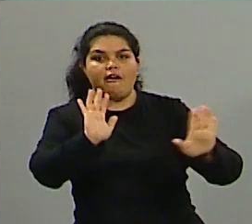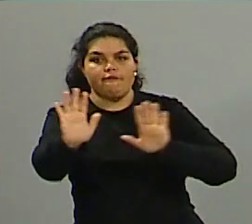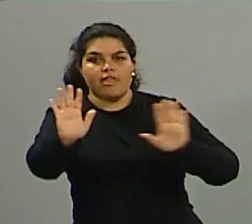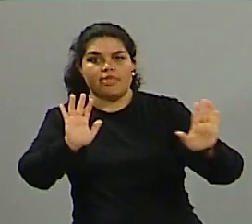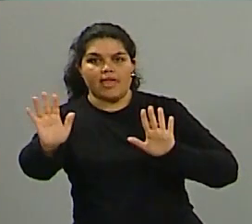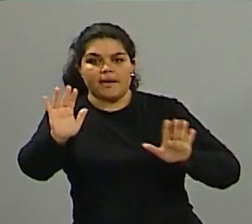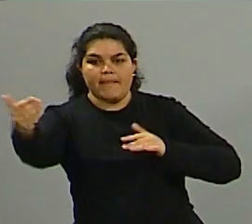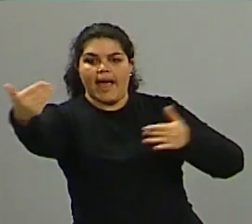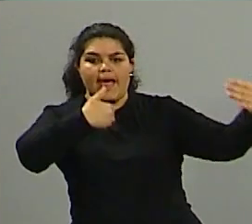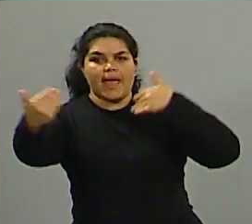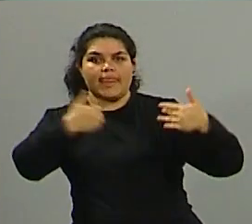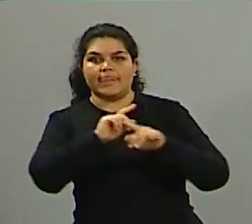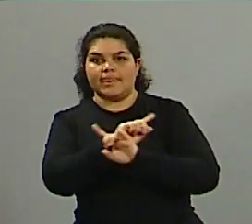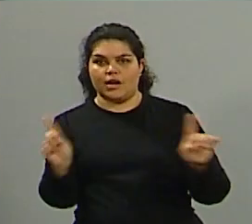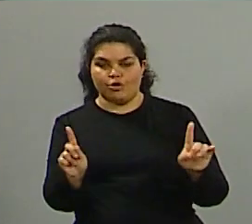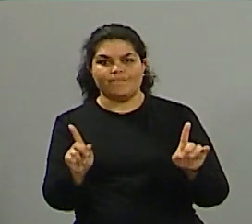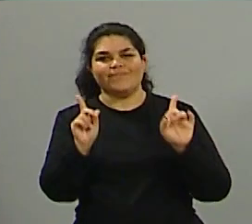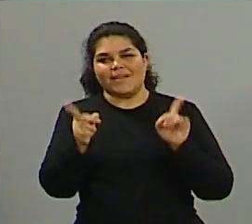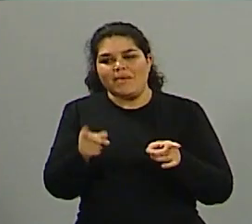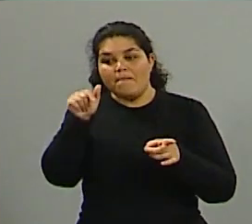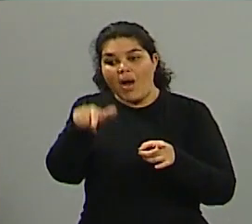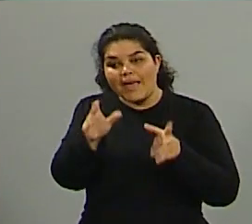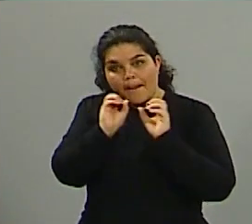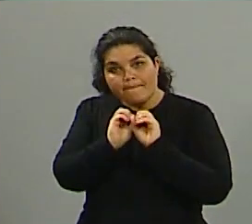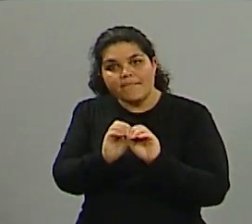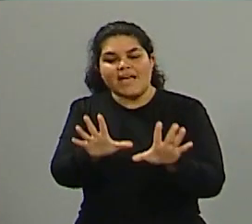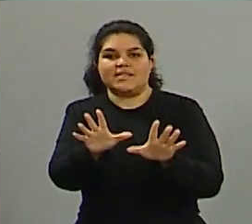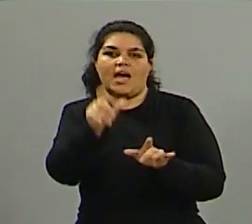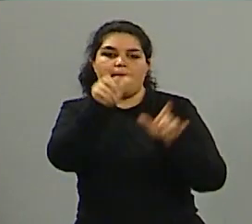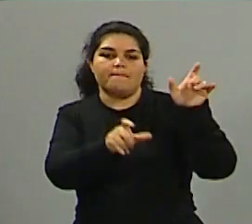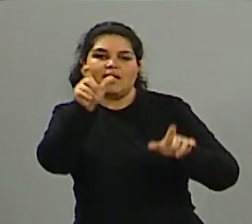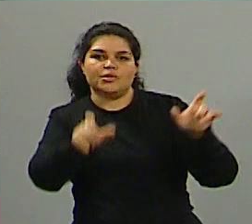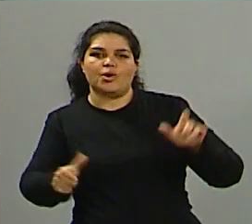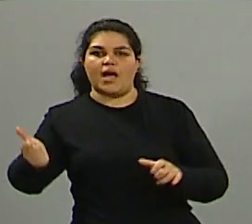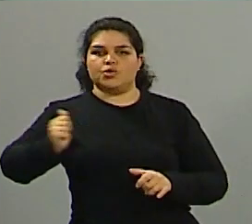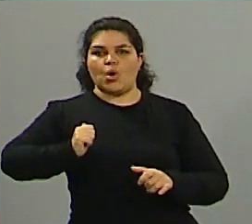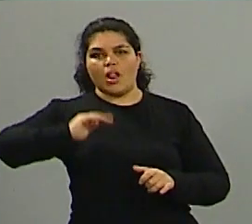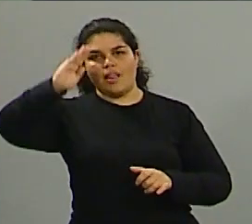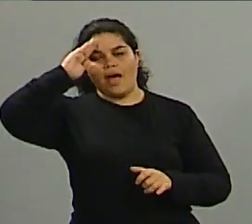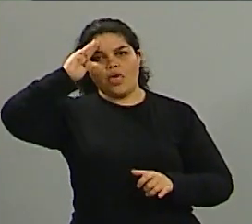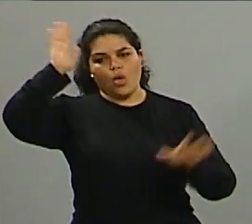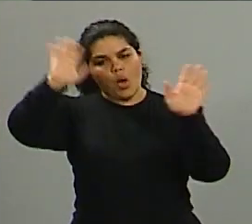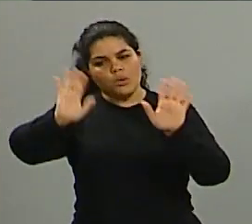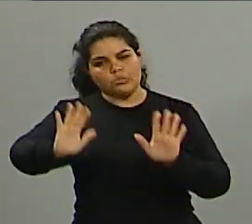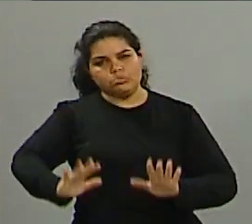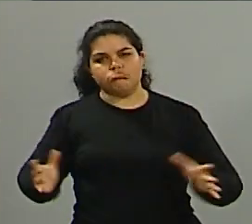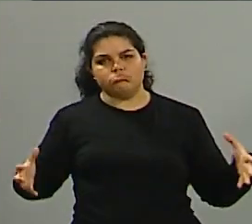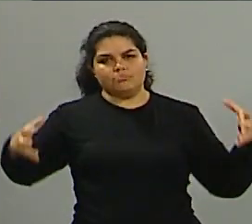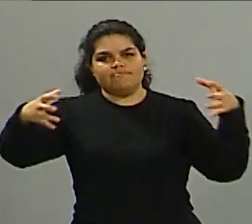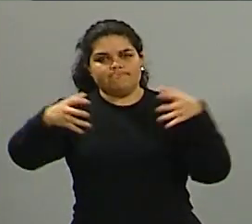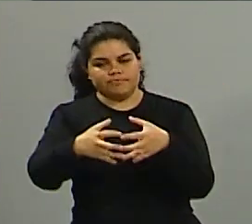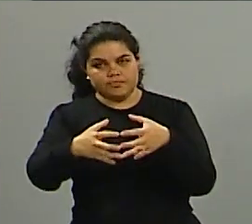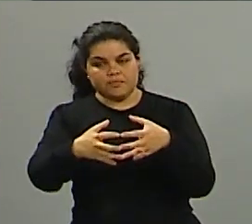de lo que estábamos hablando recién, de estas cuestiones políticas, hay un historiador que es bastante interesante lo que plantea, que es John